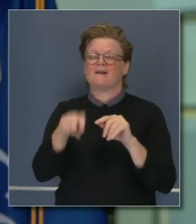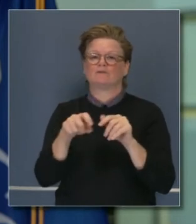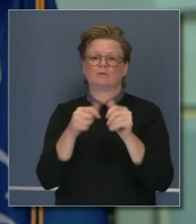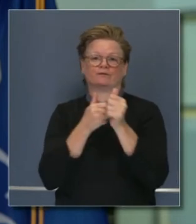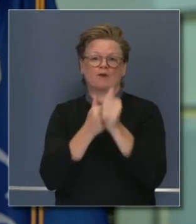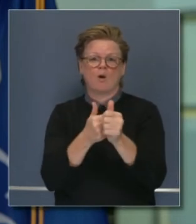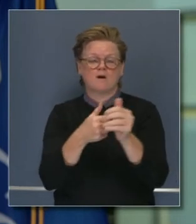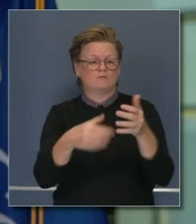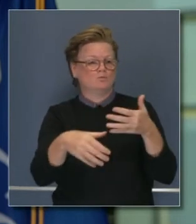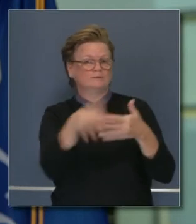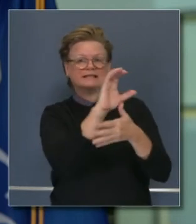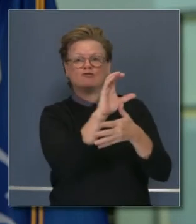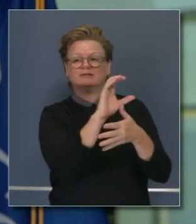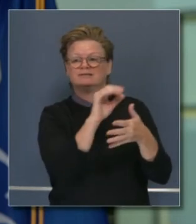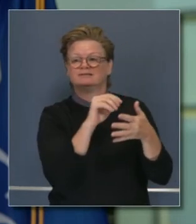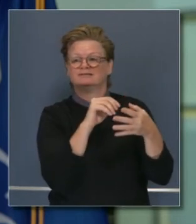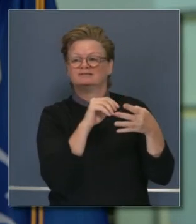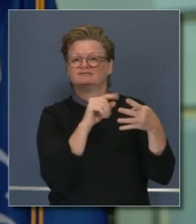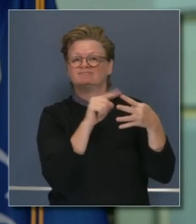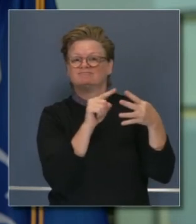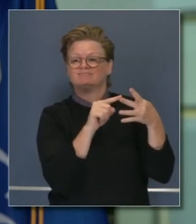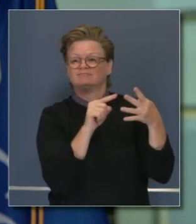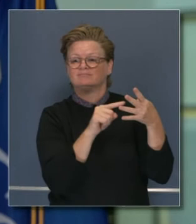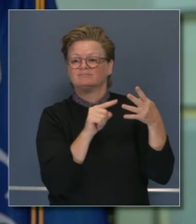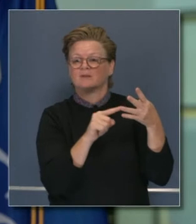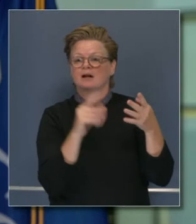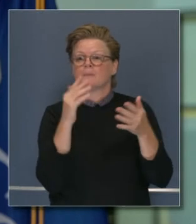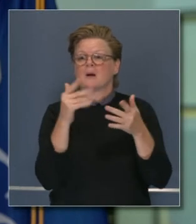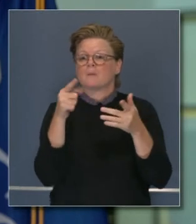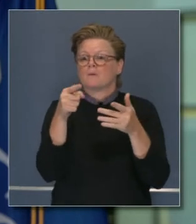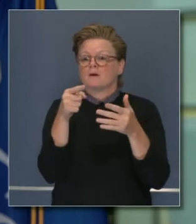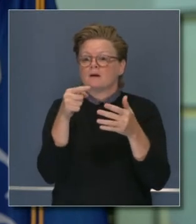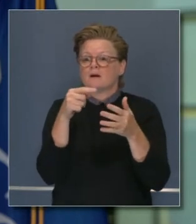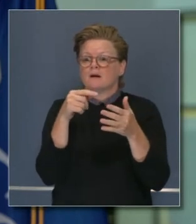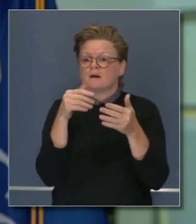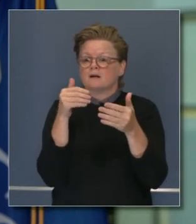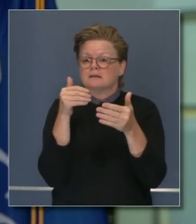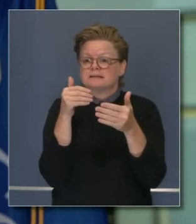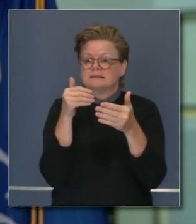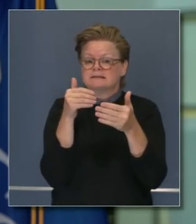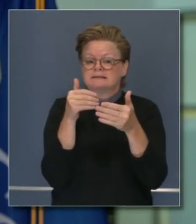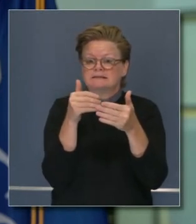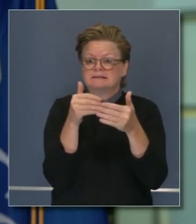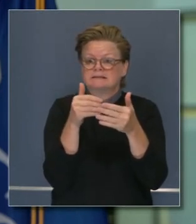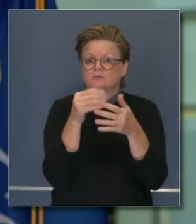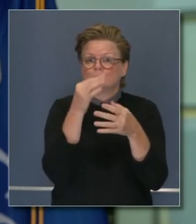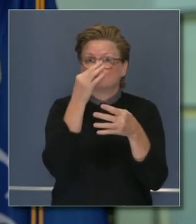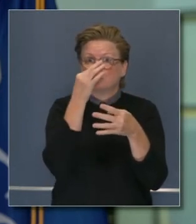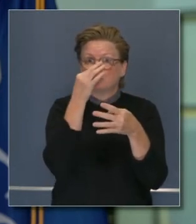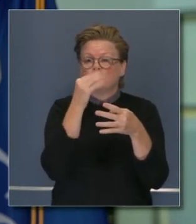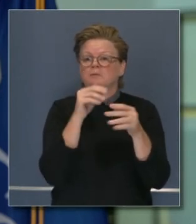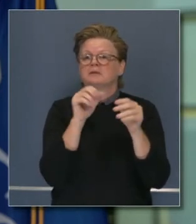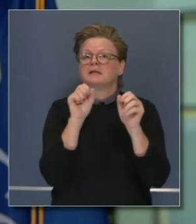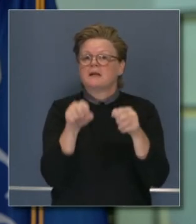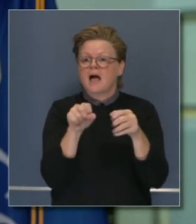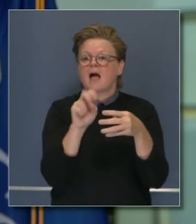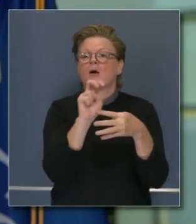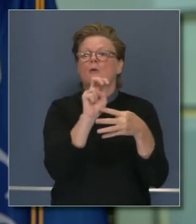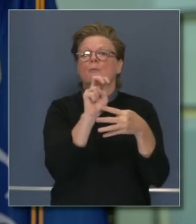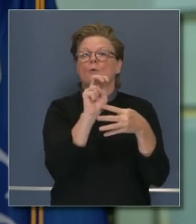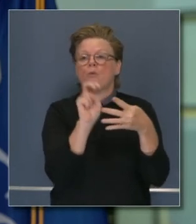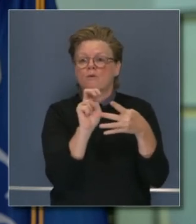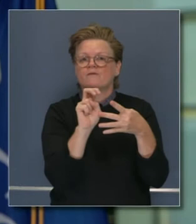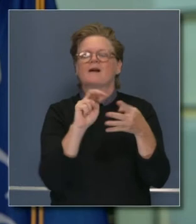del cual tal vez estaba por salir de la lista y regresando para los estudiantes más jóvenes con algo